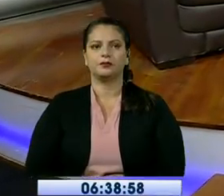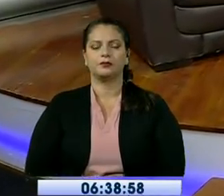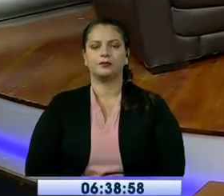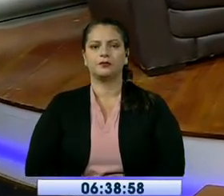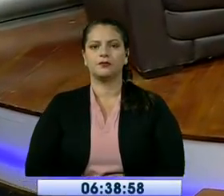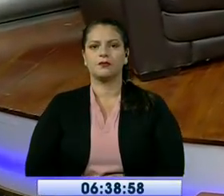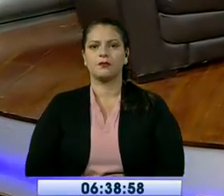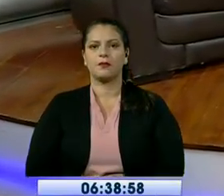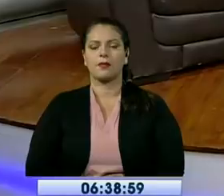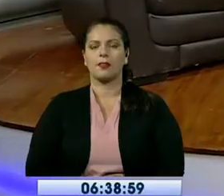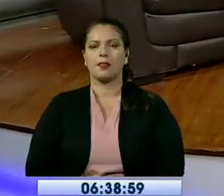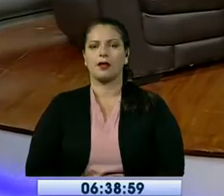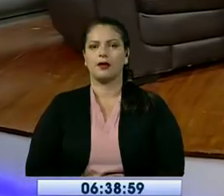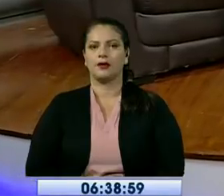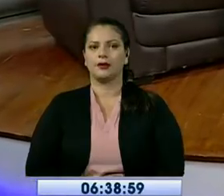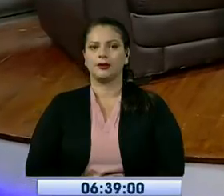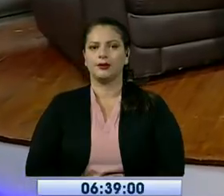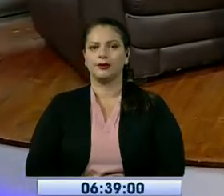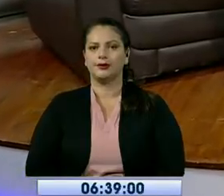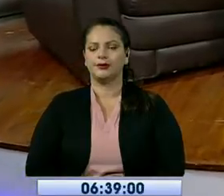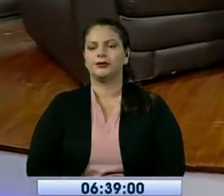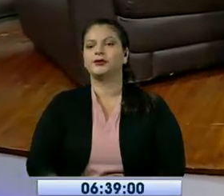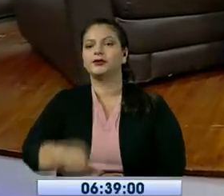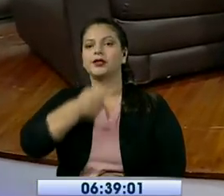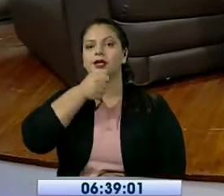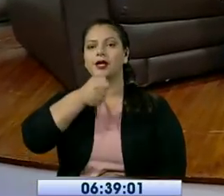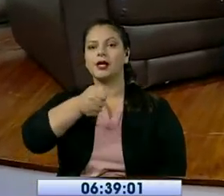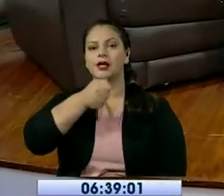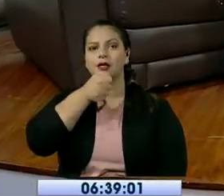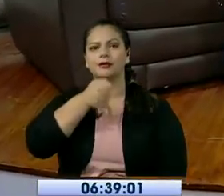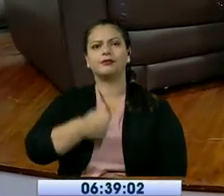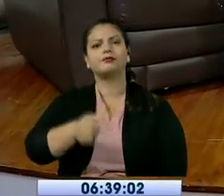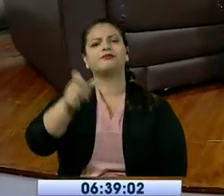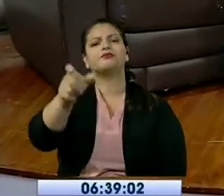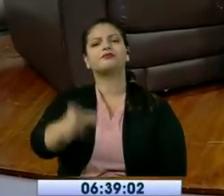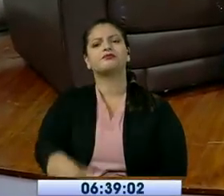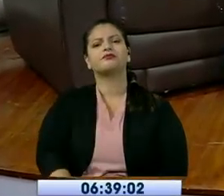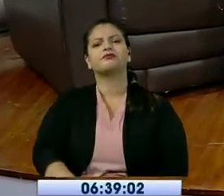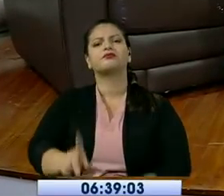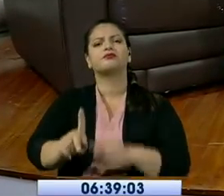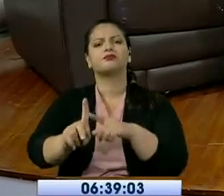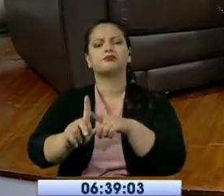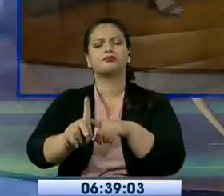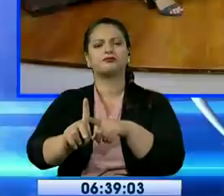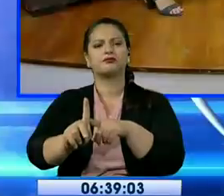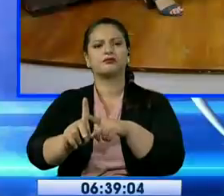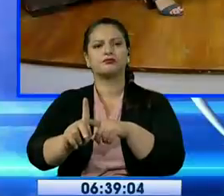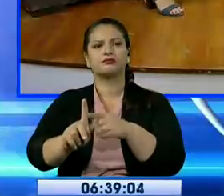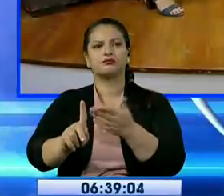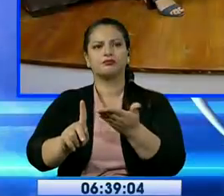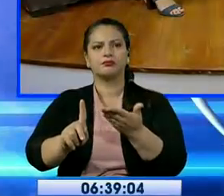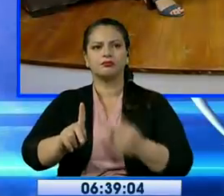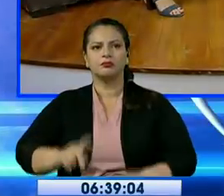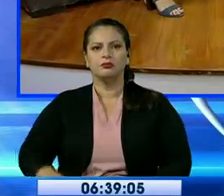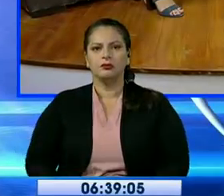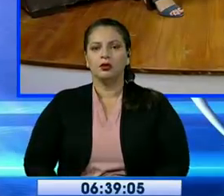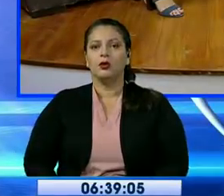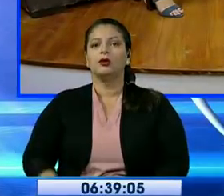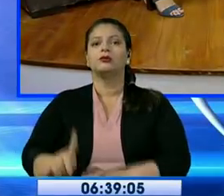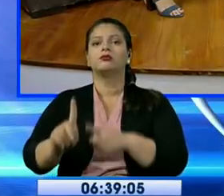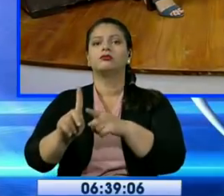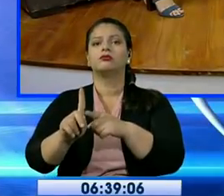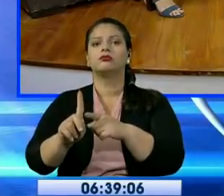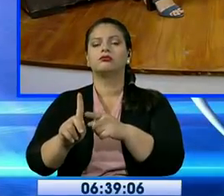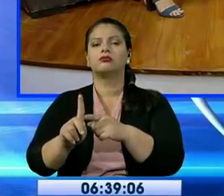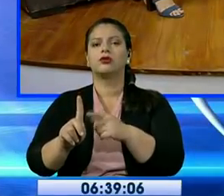Amigos televidentes, Luis, es momento de enlazarnos a exteriores. Claro que sí, precisamente para conocer cuál es el ambiente que reina en este inicio de semana allá